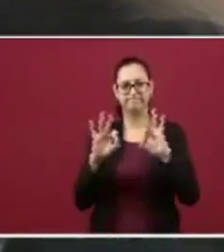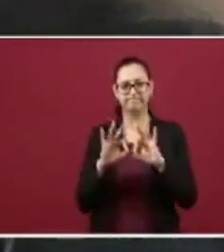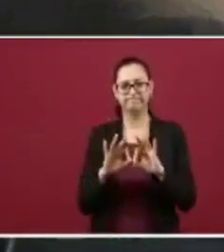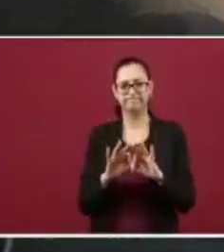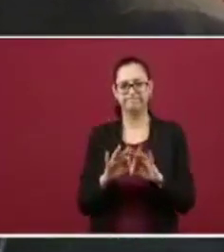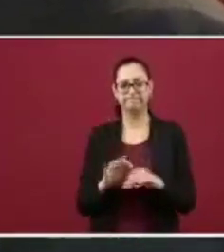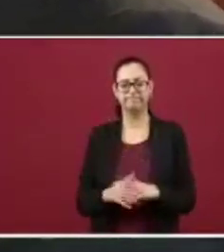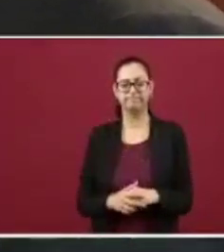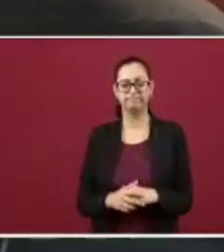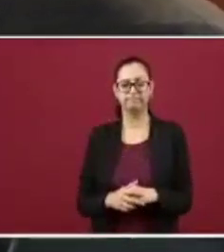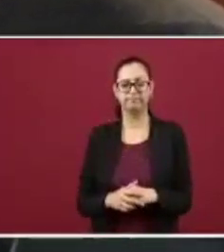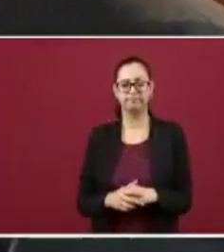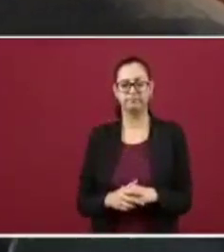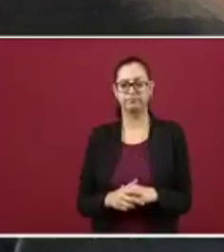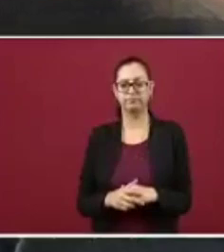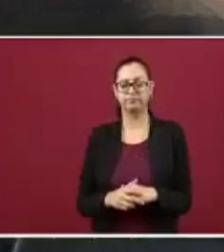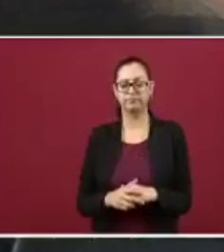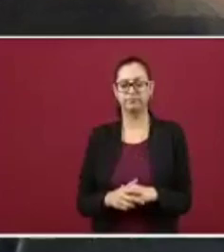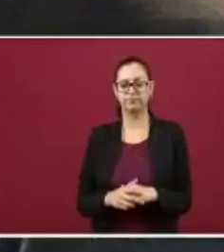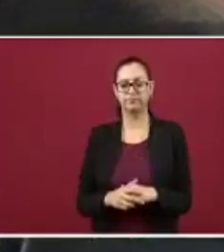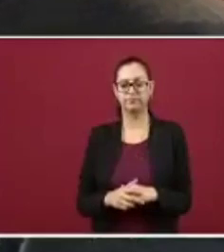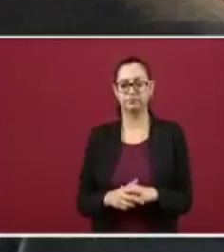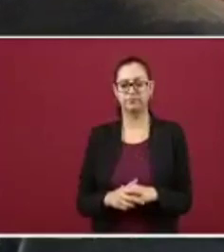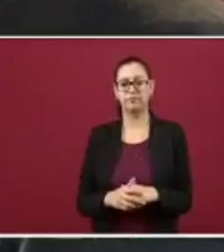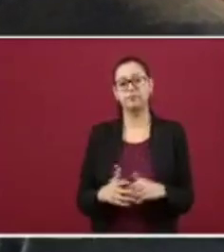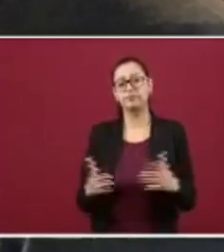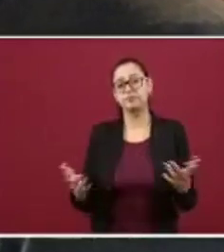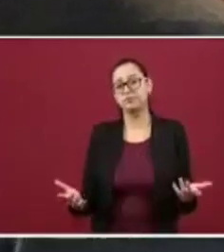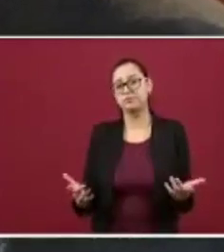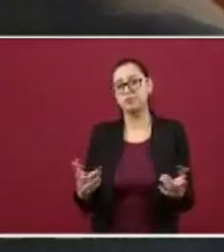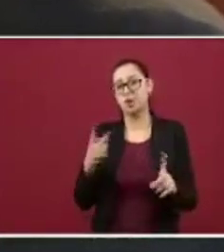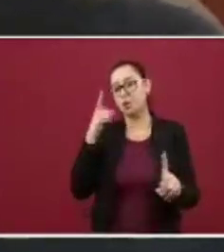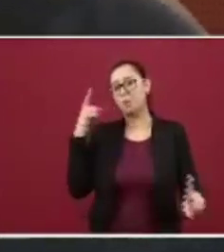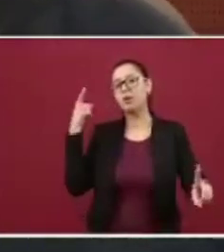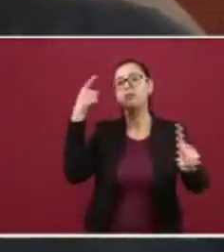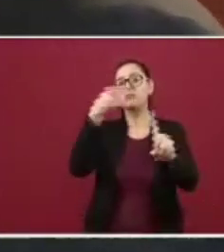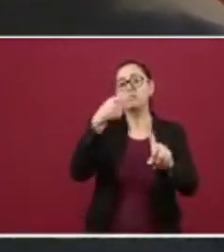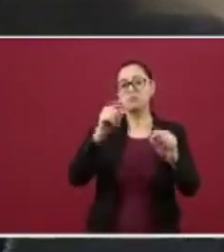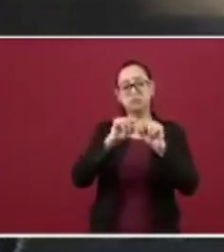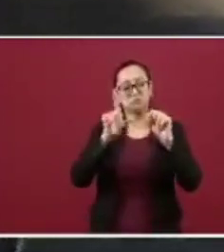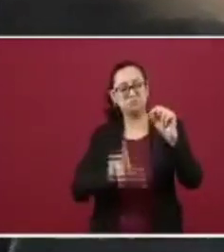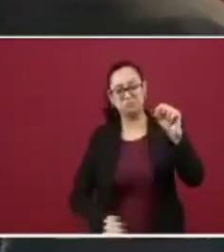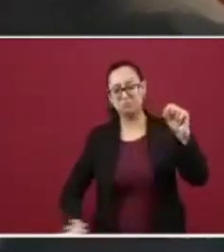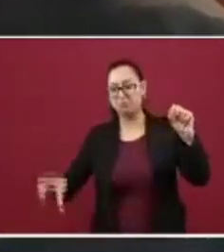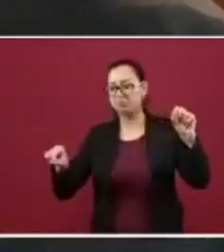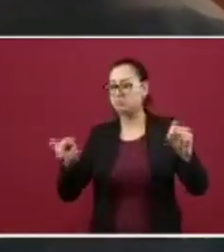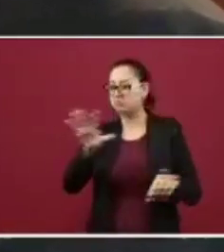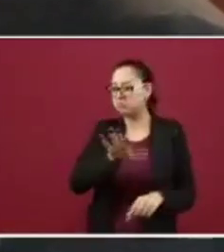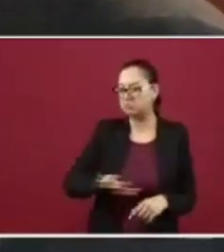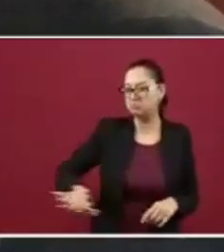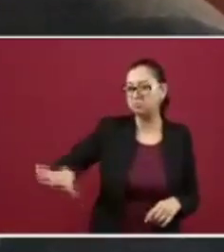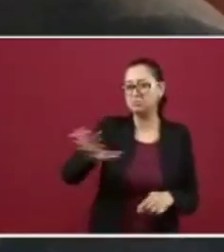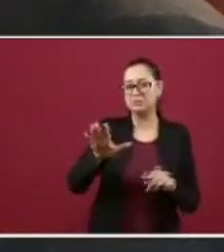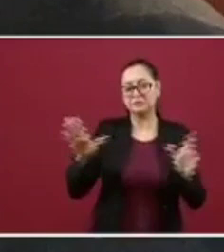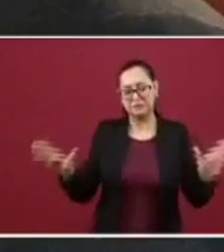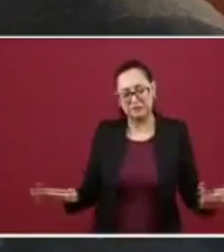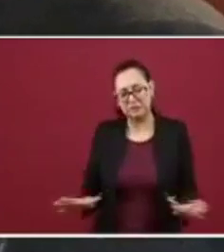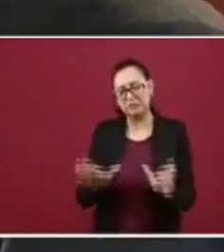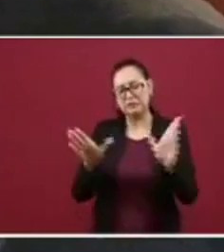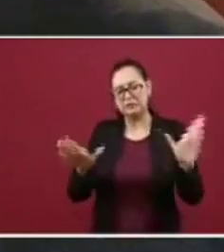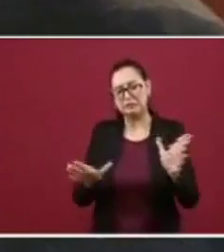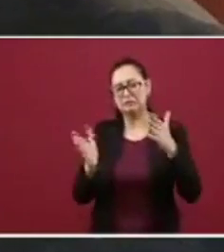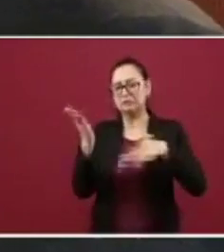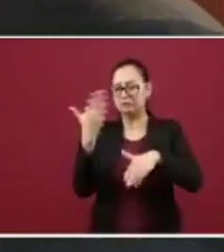estamos buscando regenerar la vida pública con atención a los jóvenes,